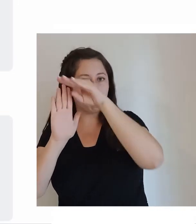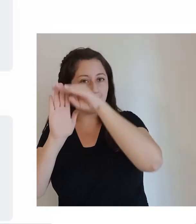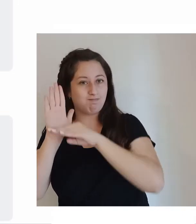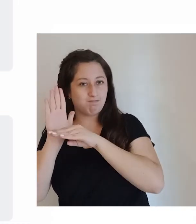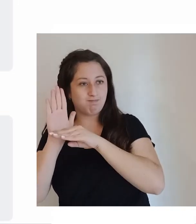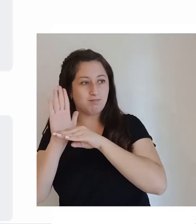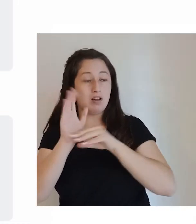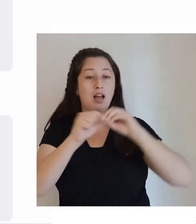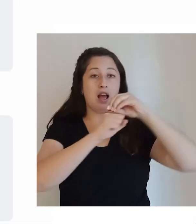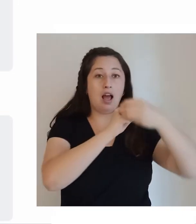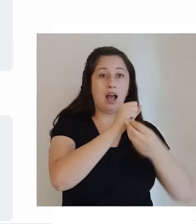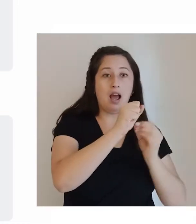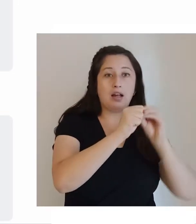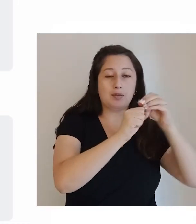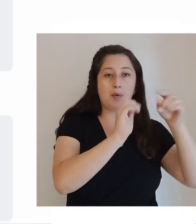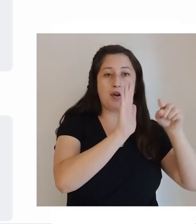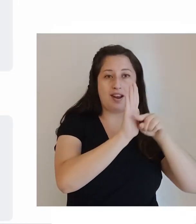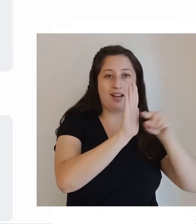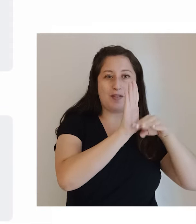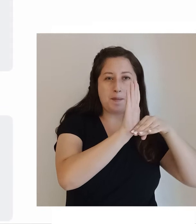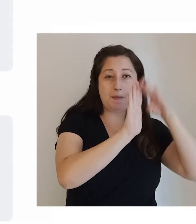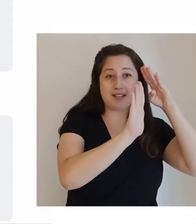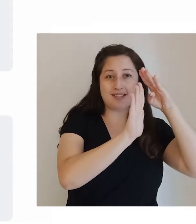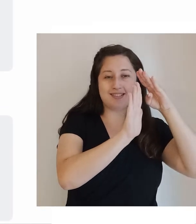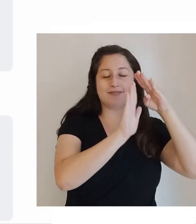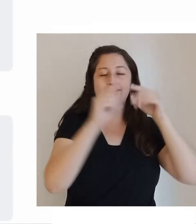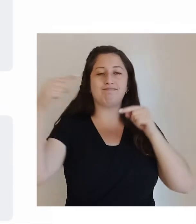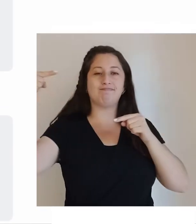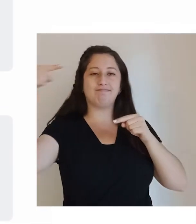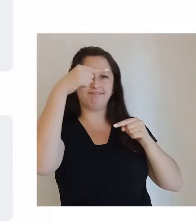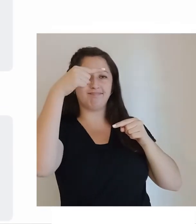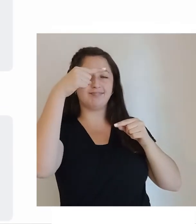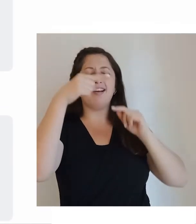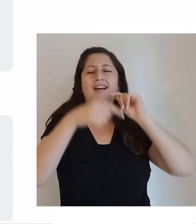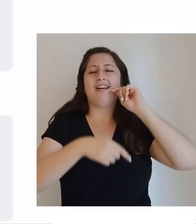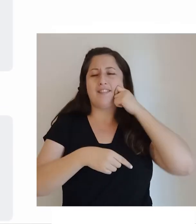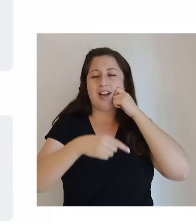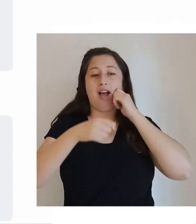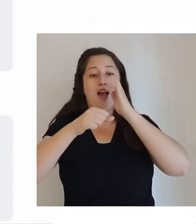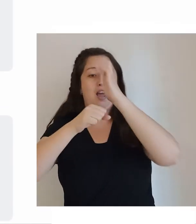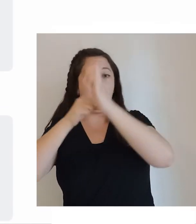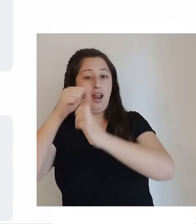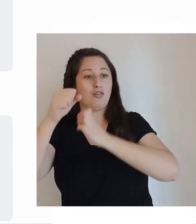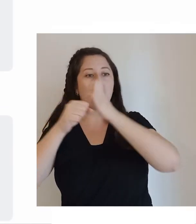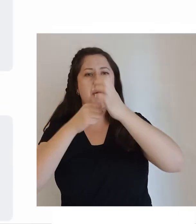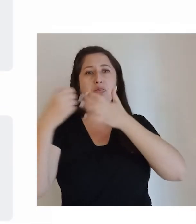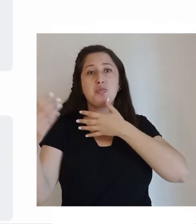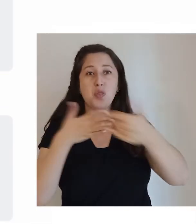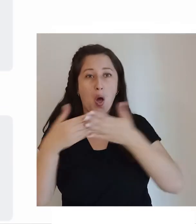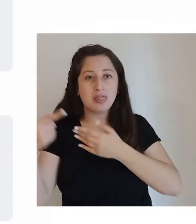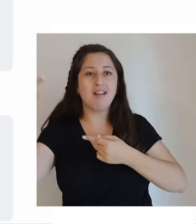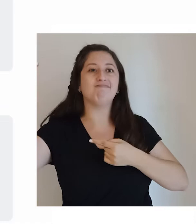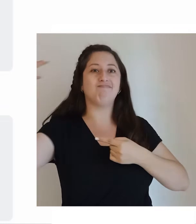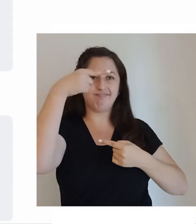menos electronegativo al más electronegativo, para indicar hacia dónde se desplaza